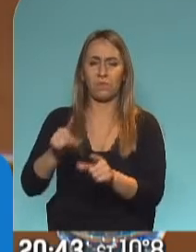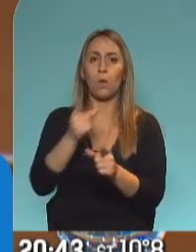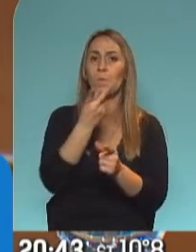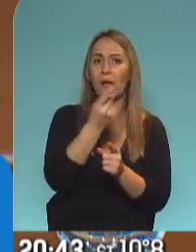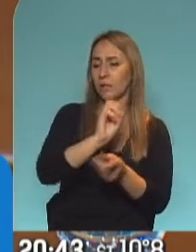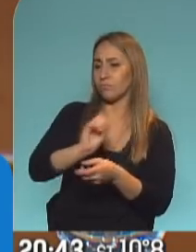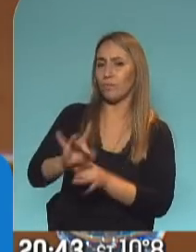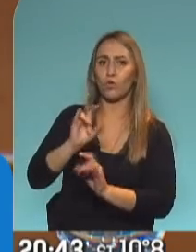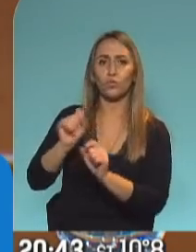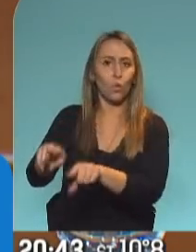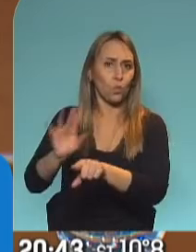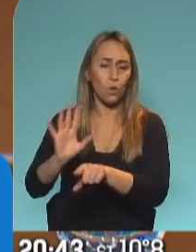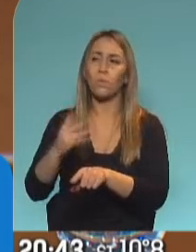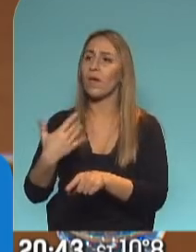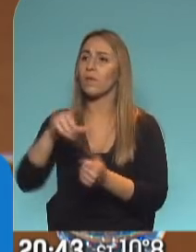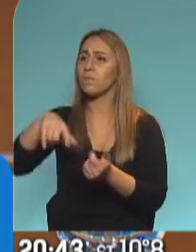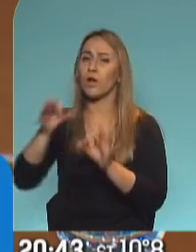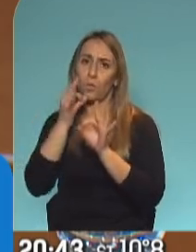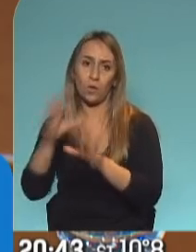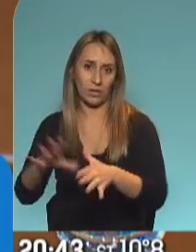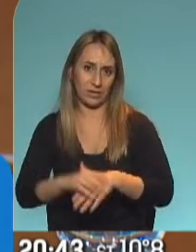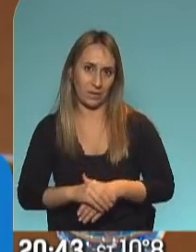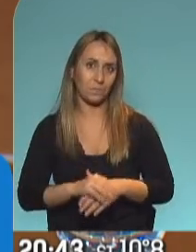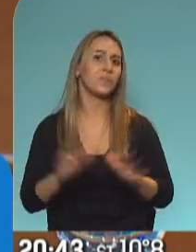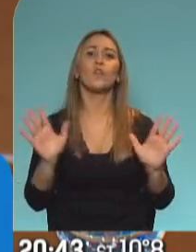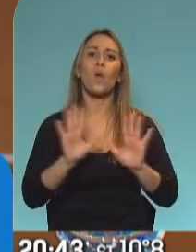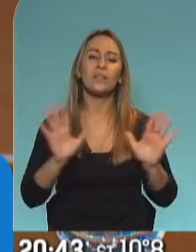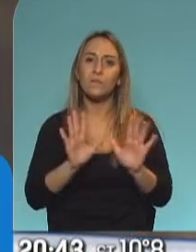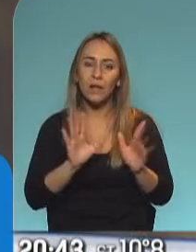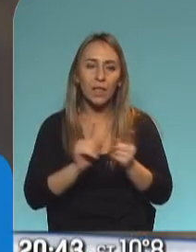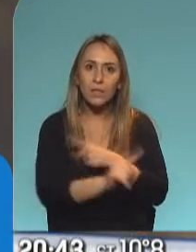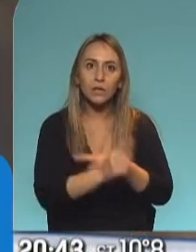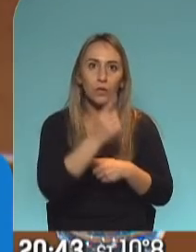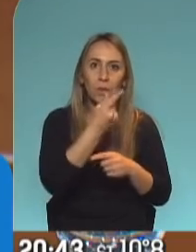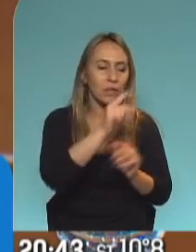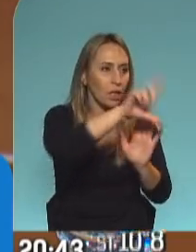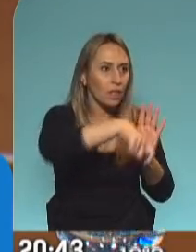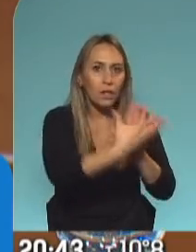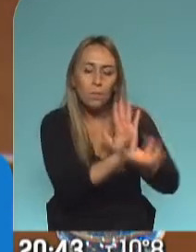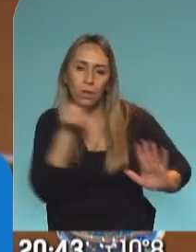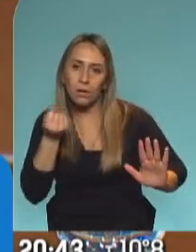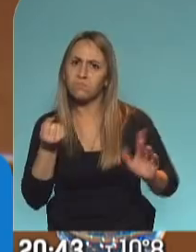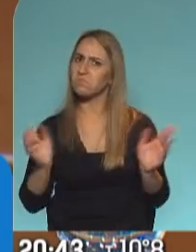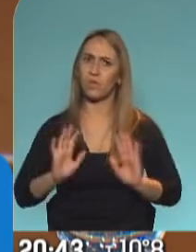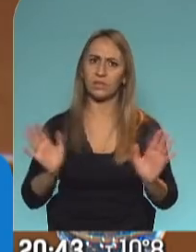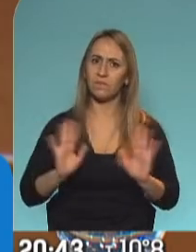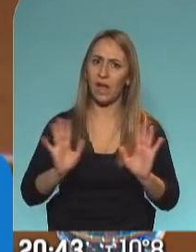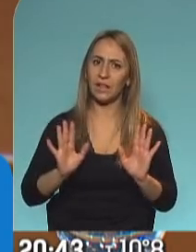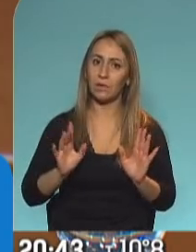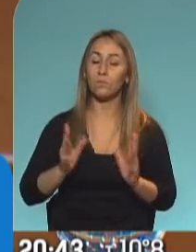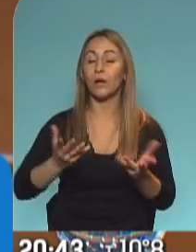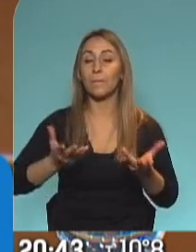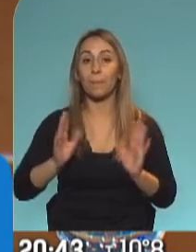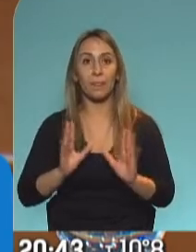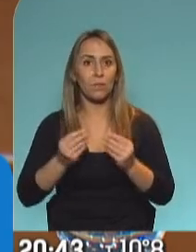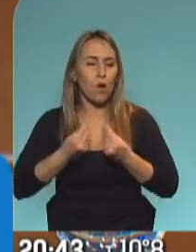sumamente importante ese detalle que decías, que no es necesario retirarlo directamente, porque eso evita que haya